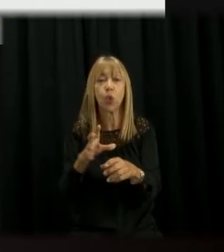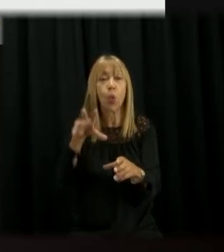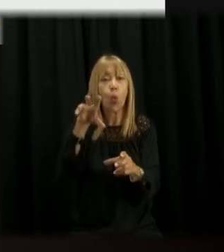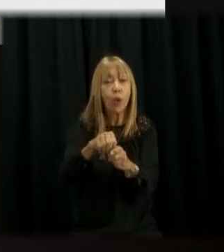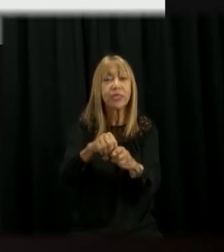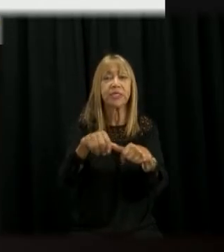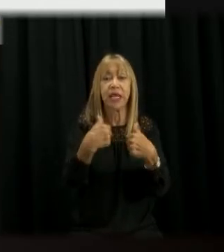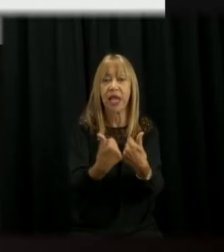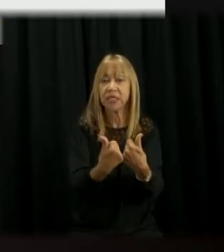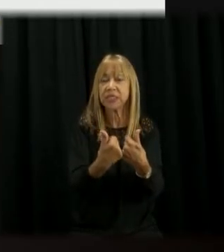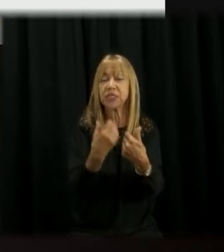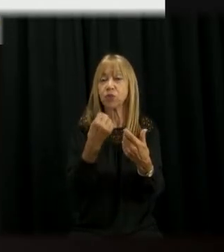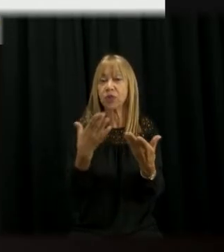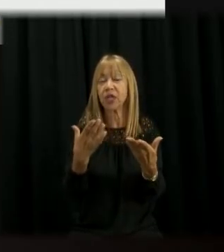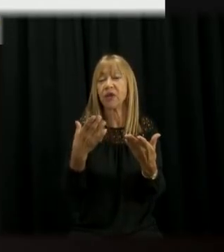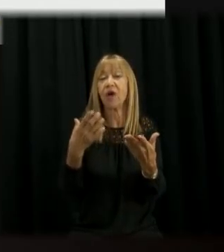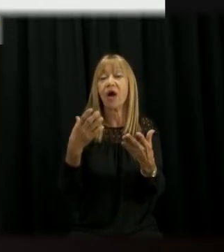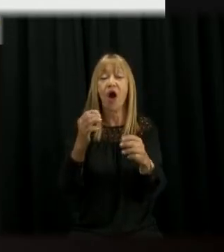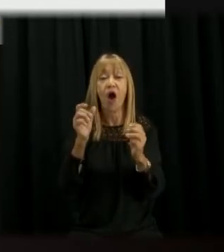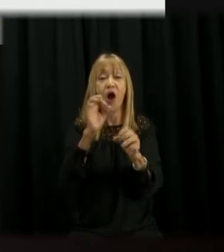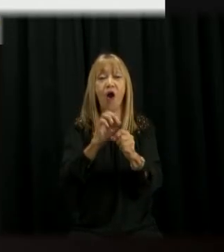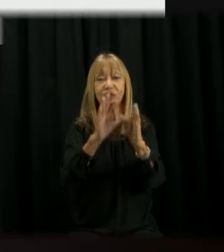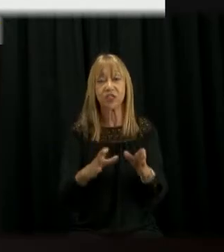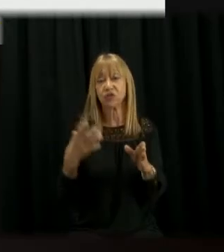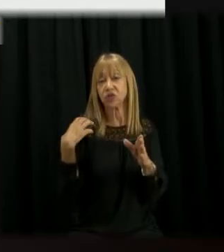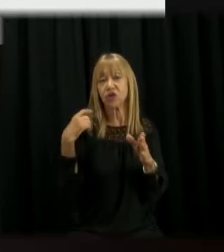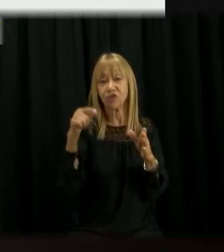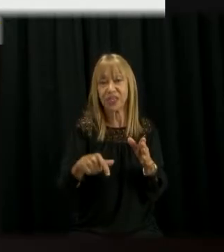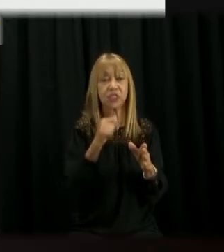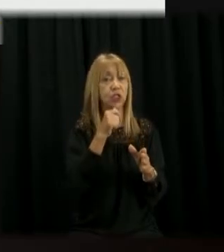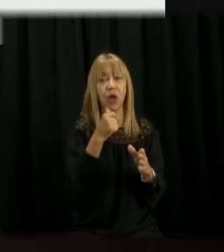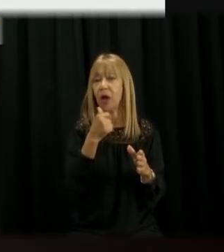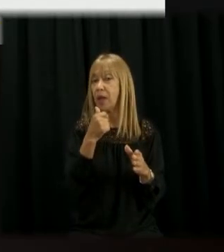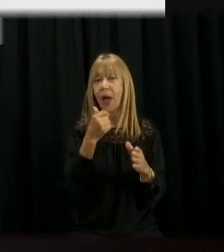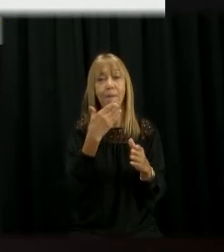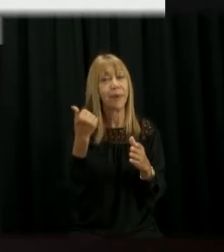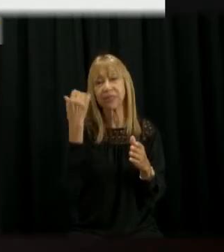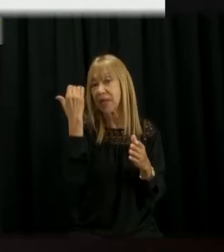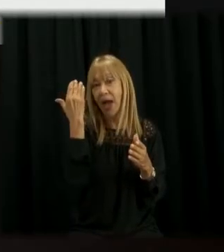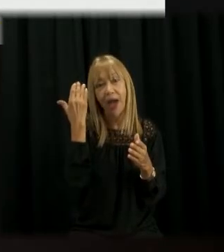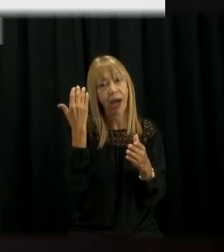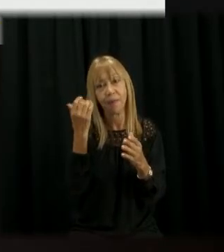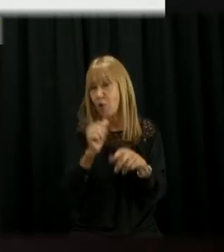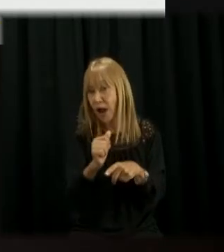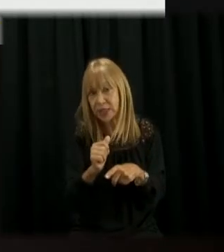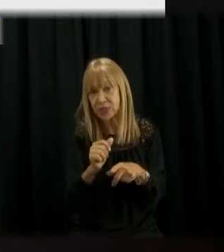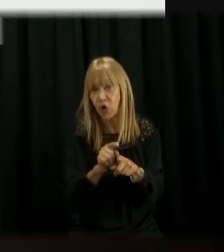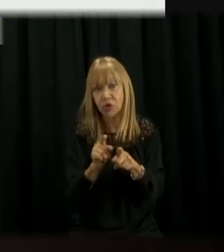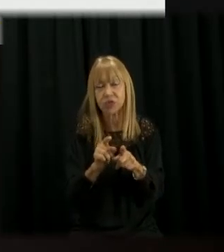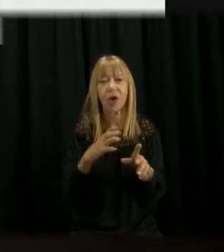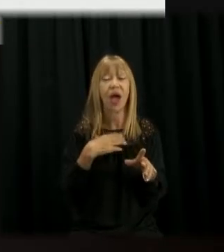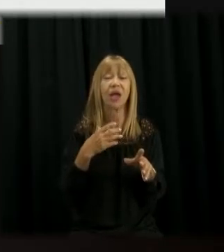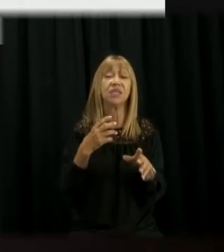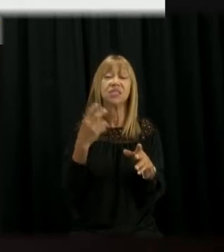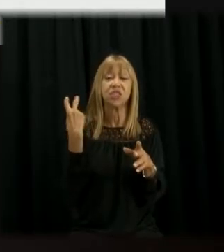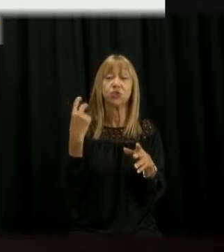trabajos en la agencia en sí de los oficiales que están a cargo de esto. No es la mejor práctica tampoco. Yo antes